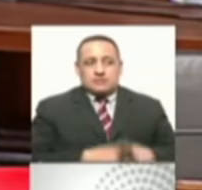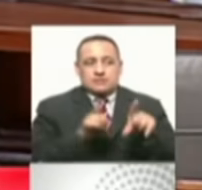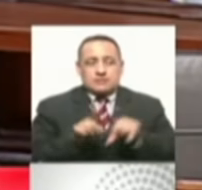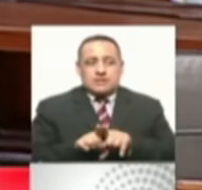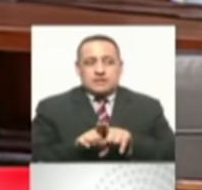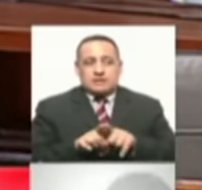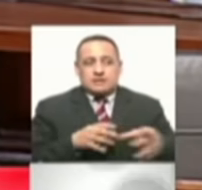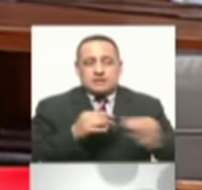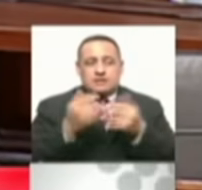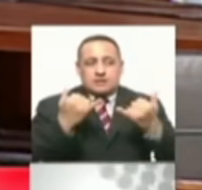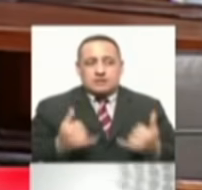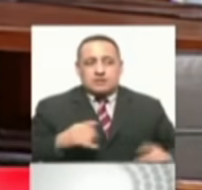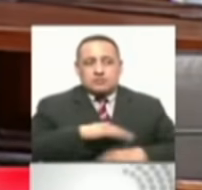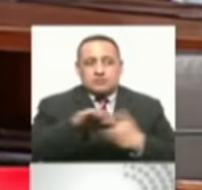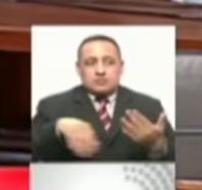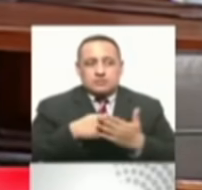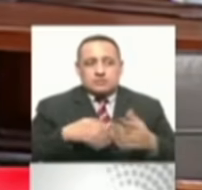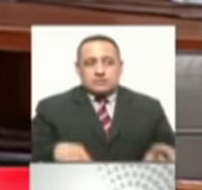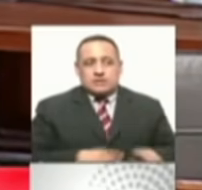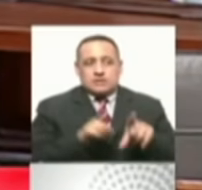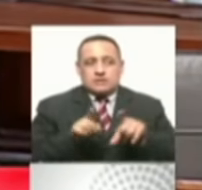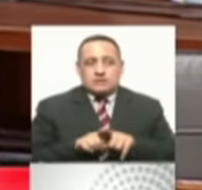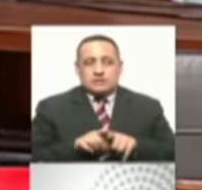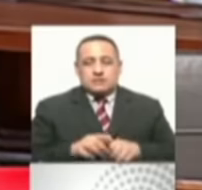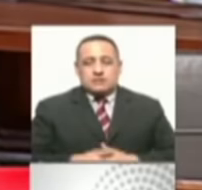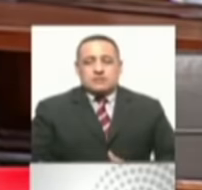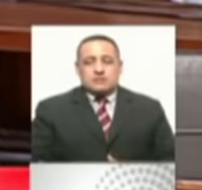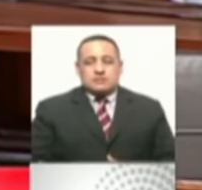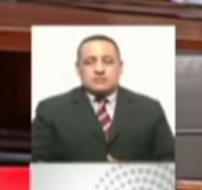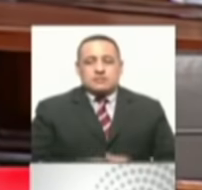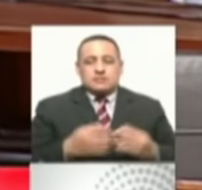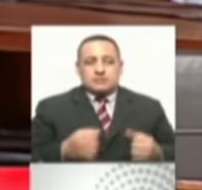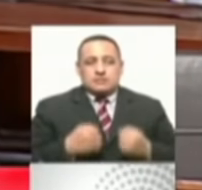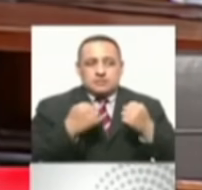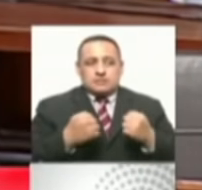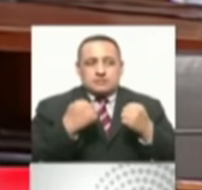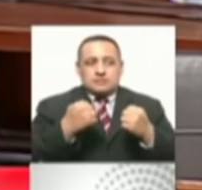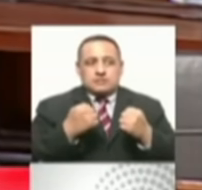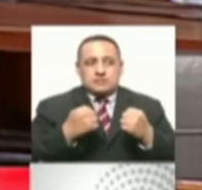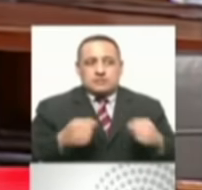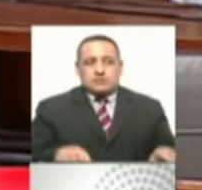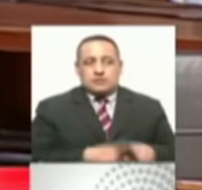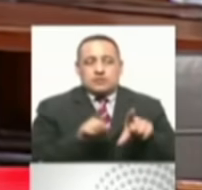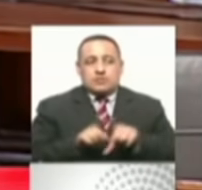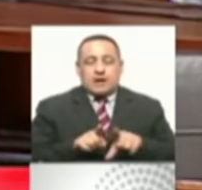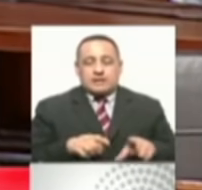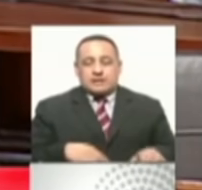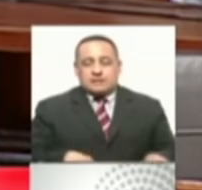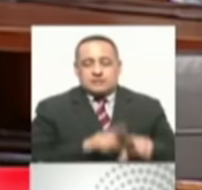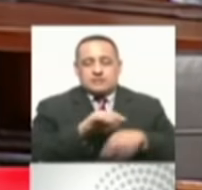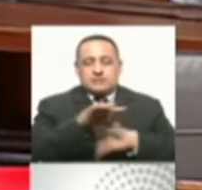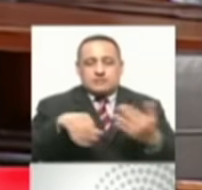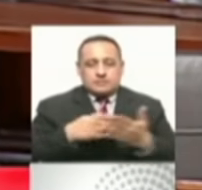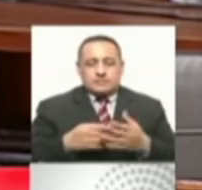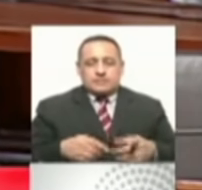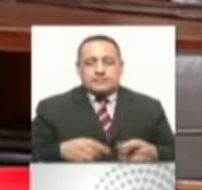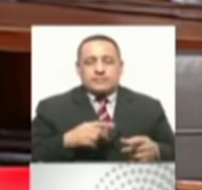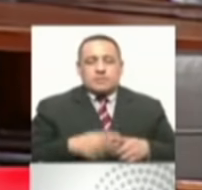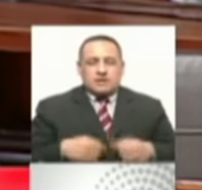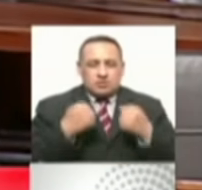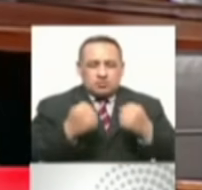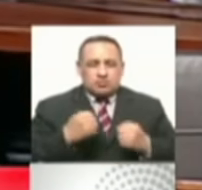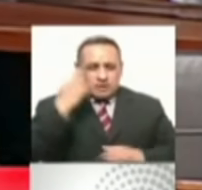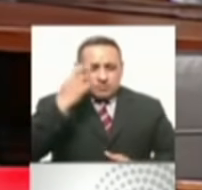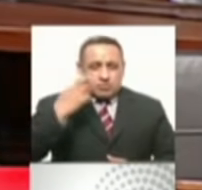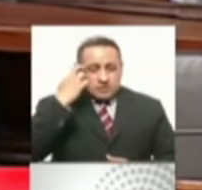con documentos y al inicio ha presentado sus antecedentes policiales, en el cual él no cuenta con ningún antecedente. Creo que